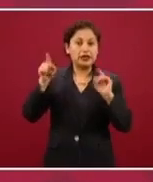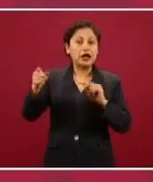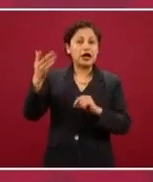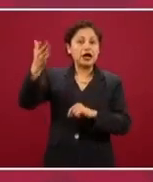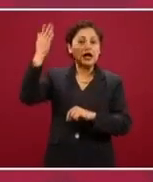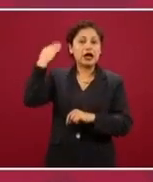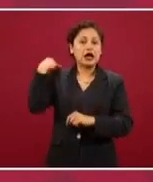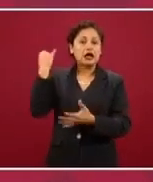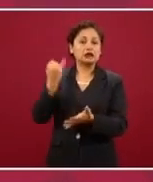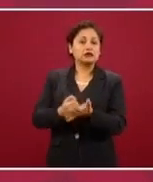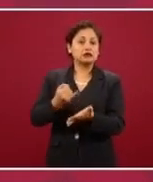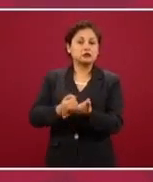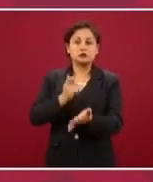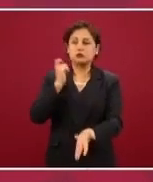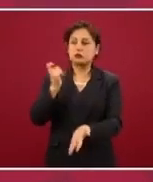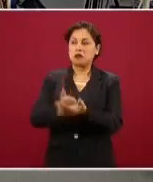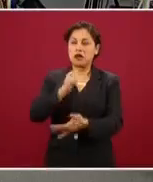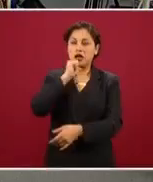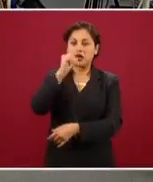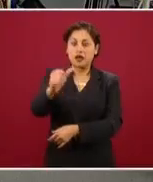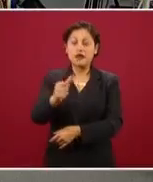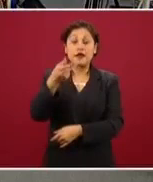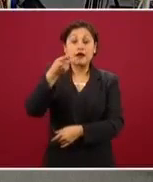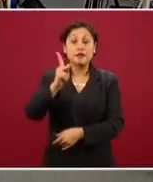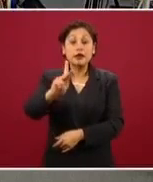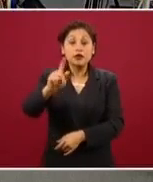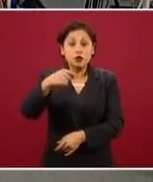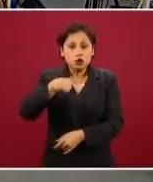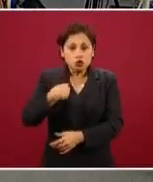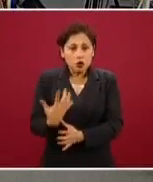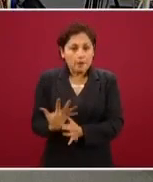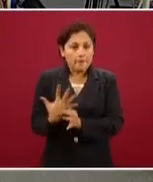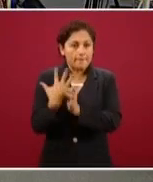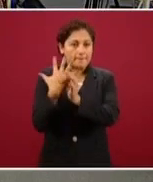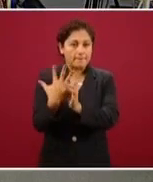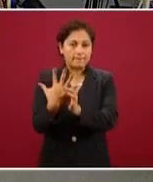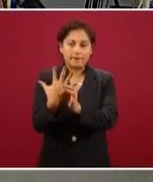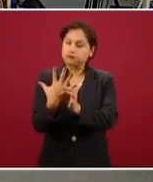pero no un señalamiento si no hay